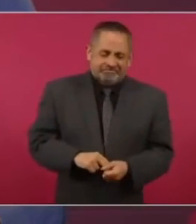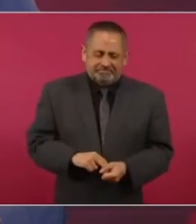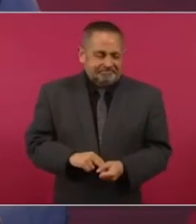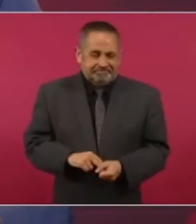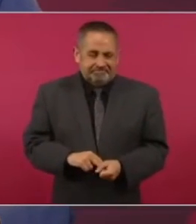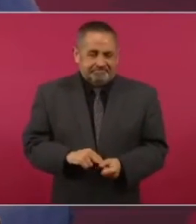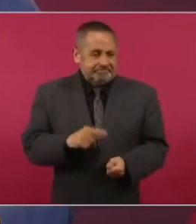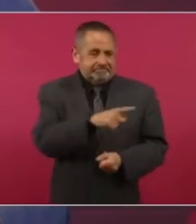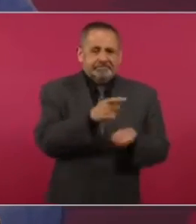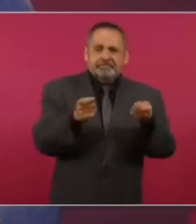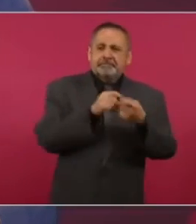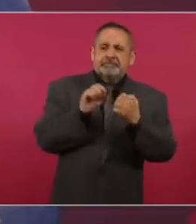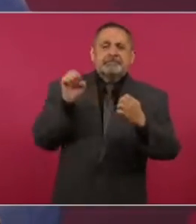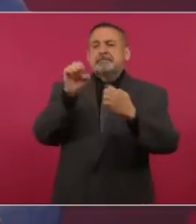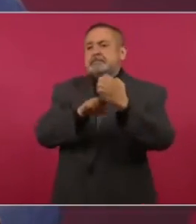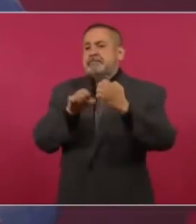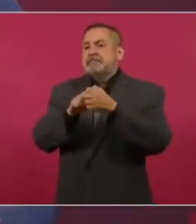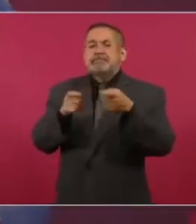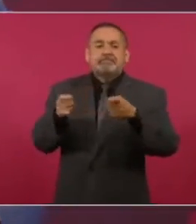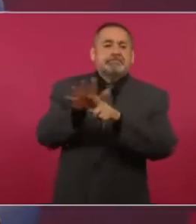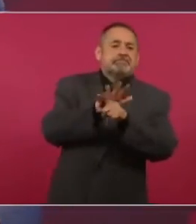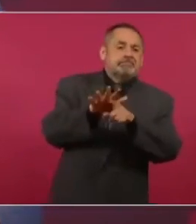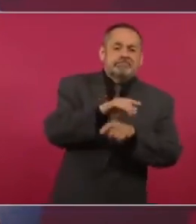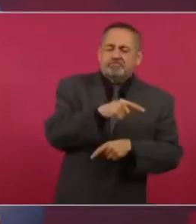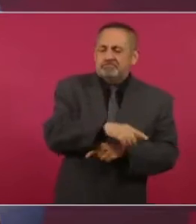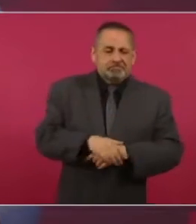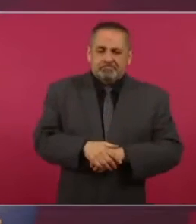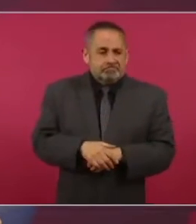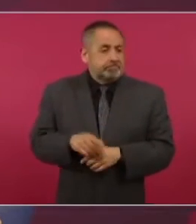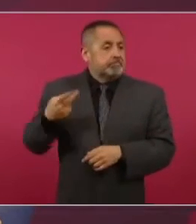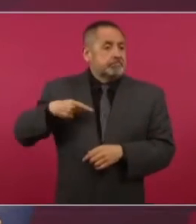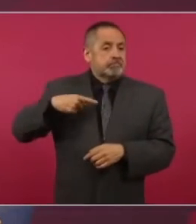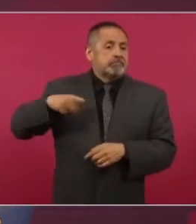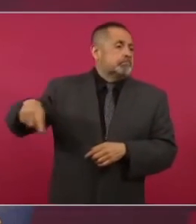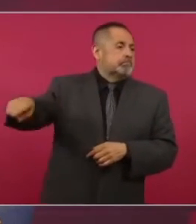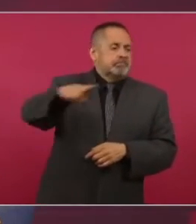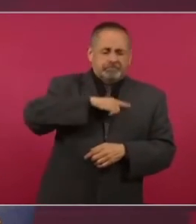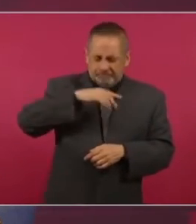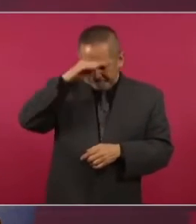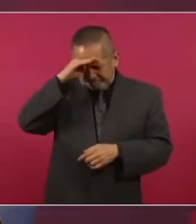y manipulación, se llevó a cabo un cambio.